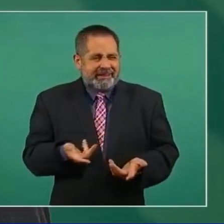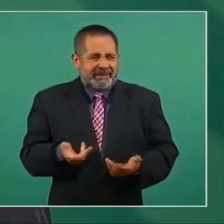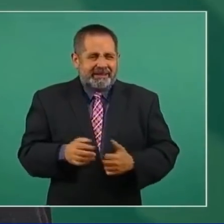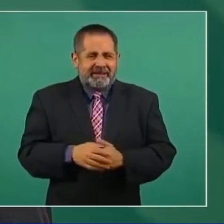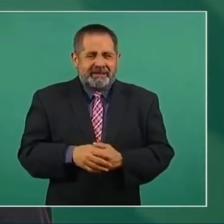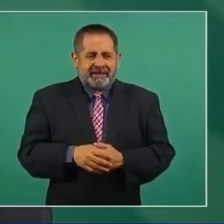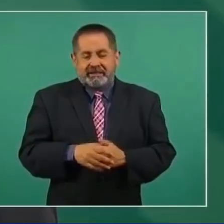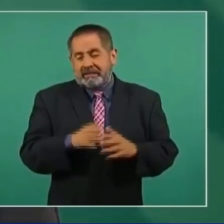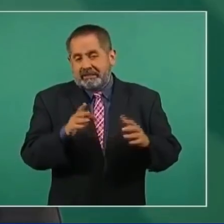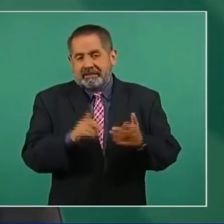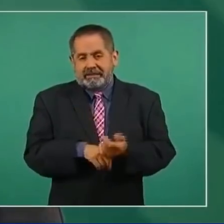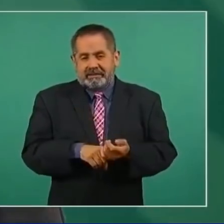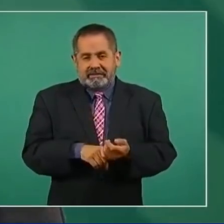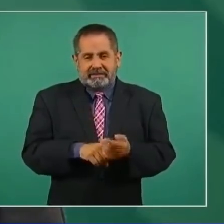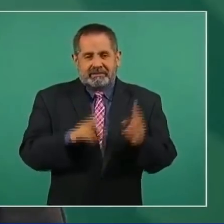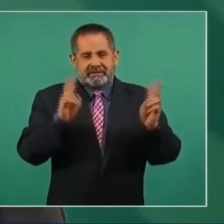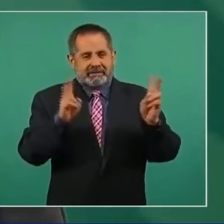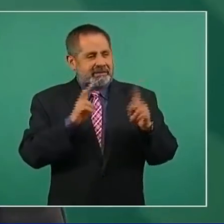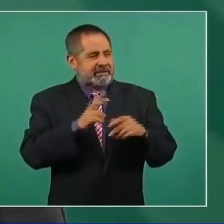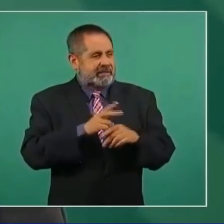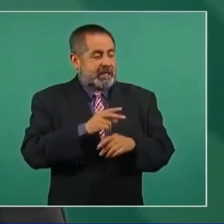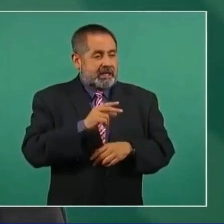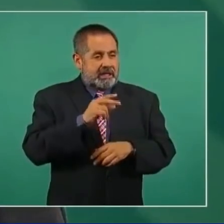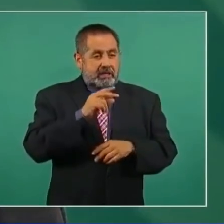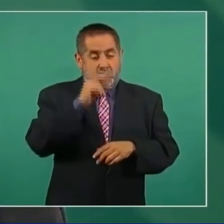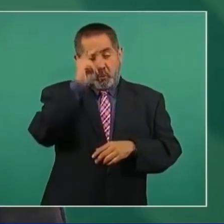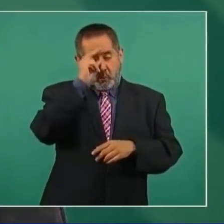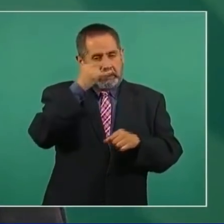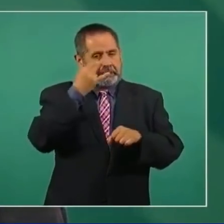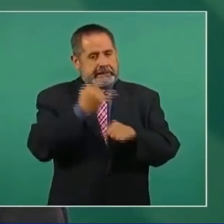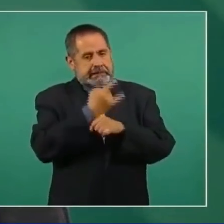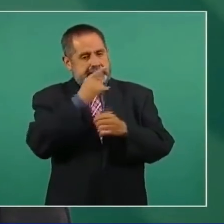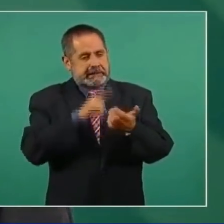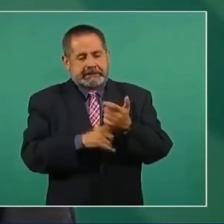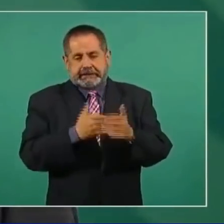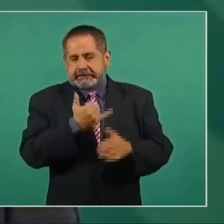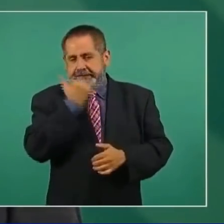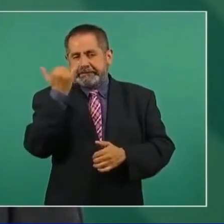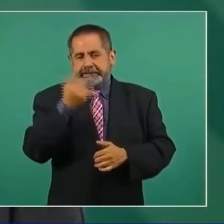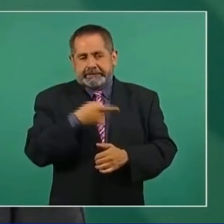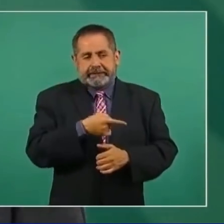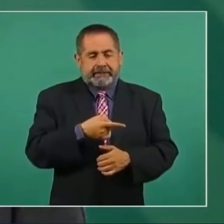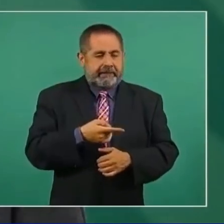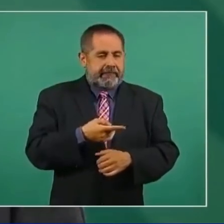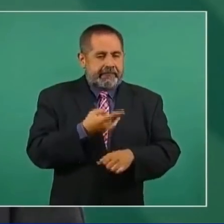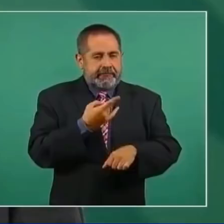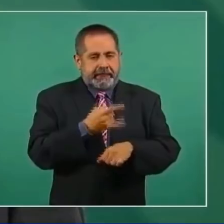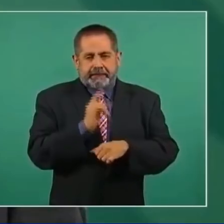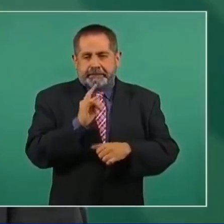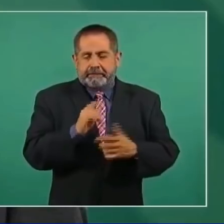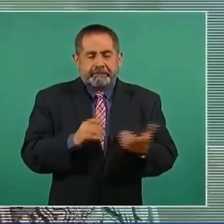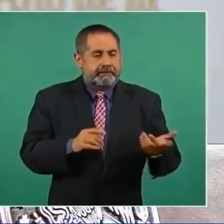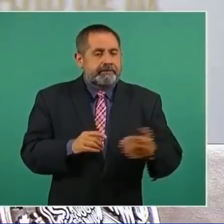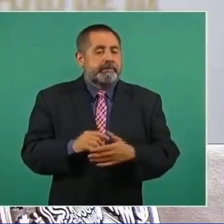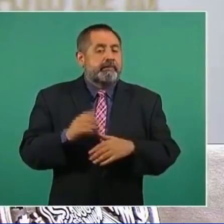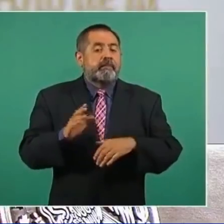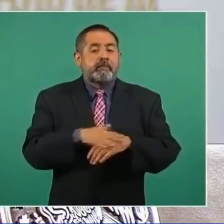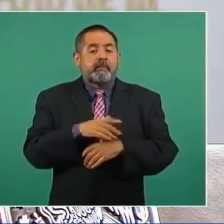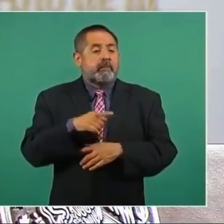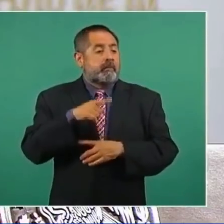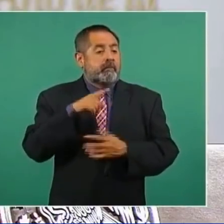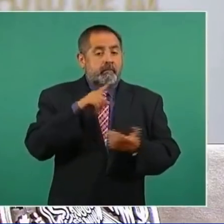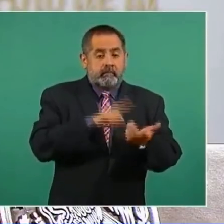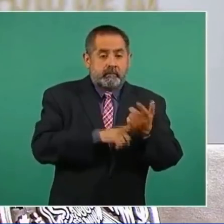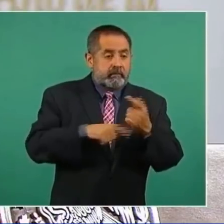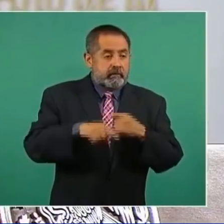o mejor dicho, de los intelectuales orgánicos. Y todo porque vivían colmados